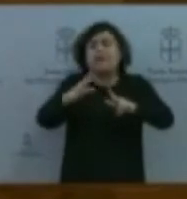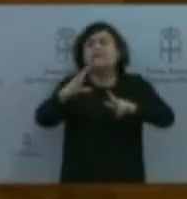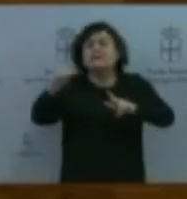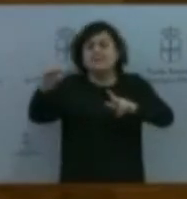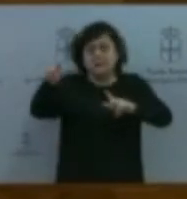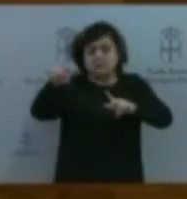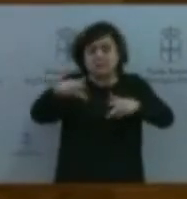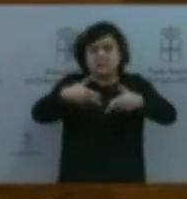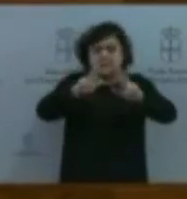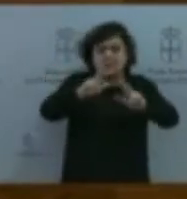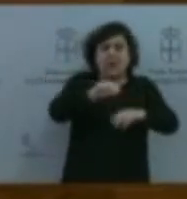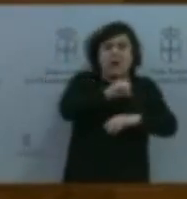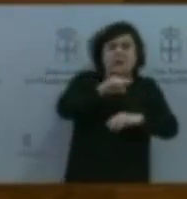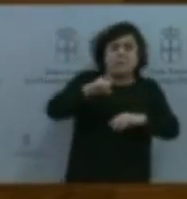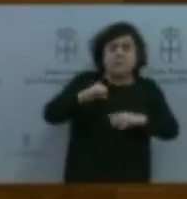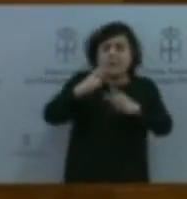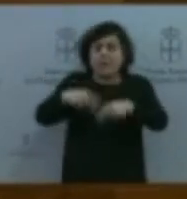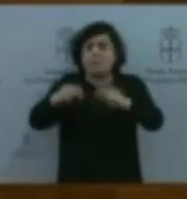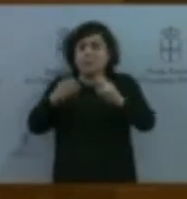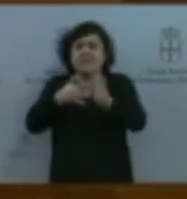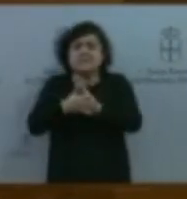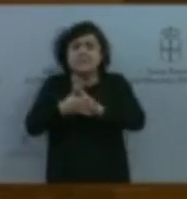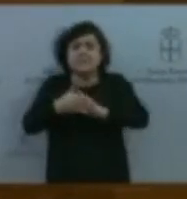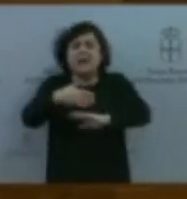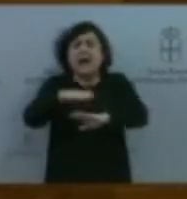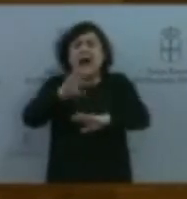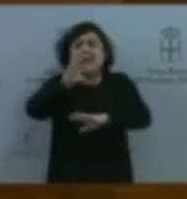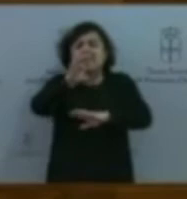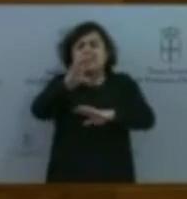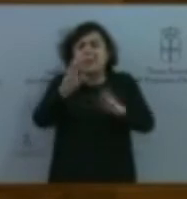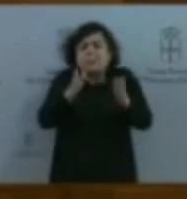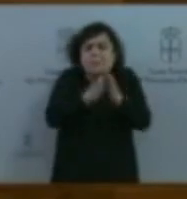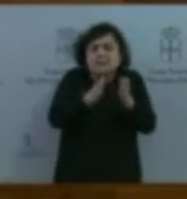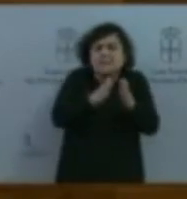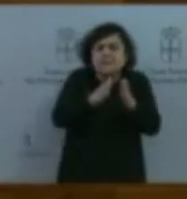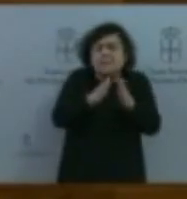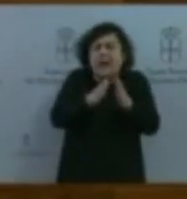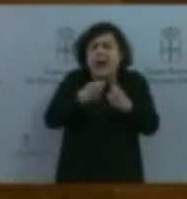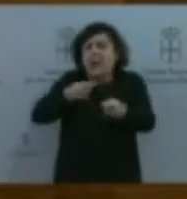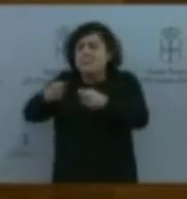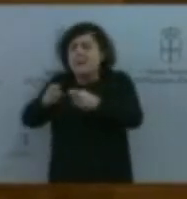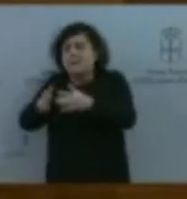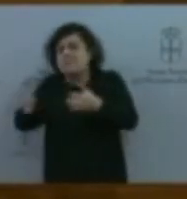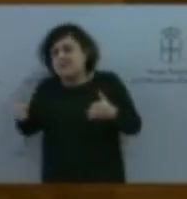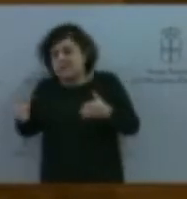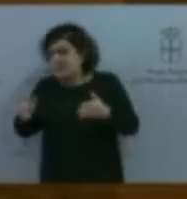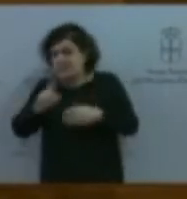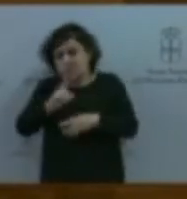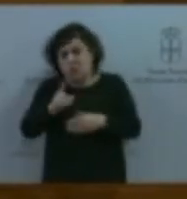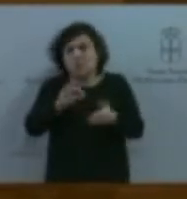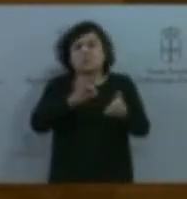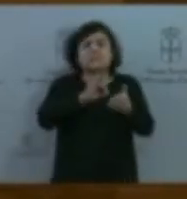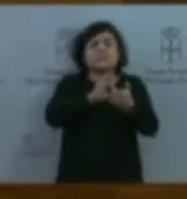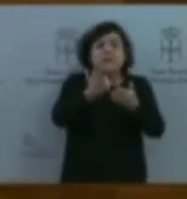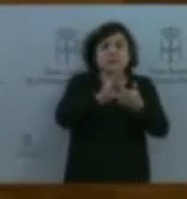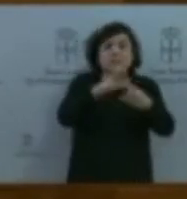el Estado para hacer más grande el mercado. Y creemos que eso es un error, que dejar servicios públicos sin recursos, infrafinanciados o al albur del